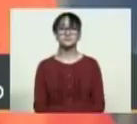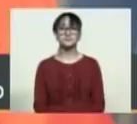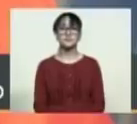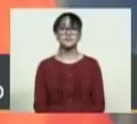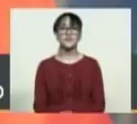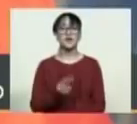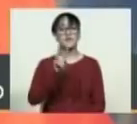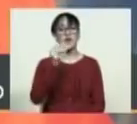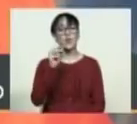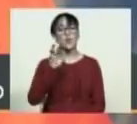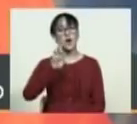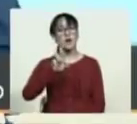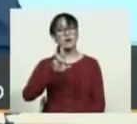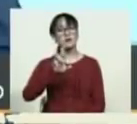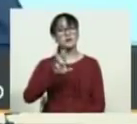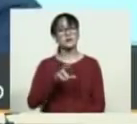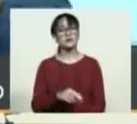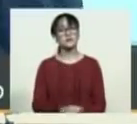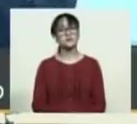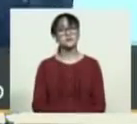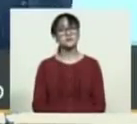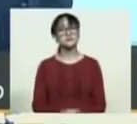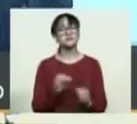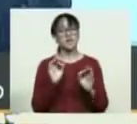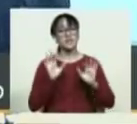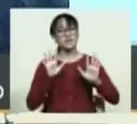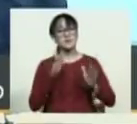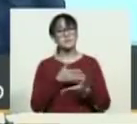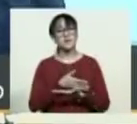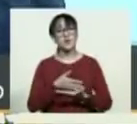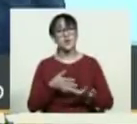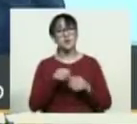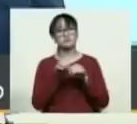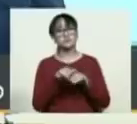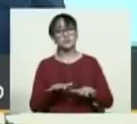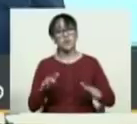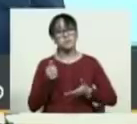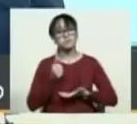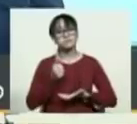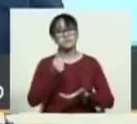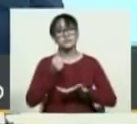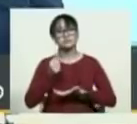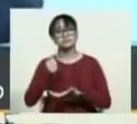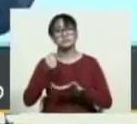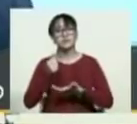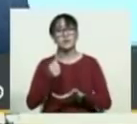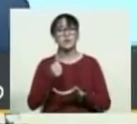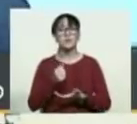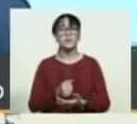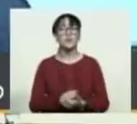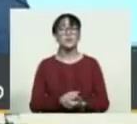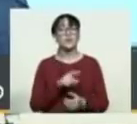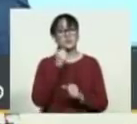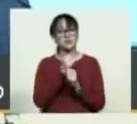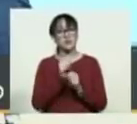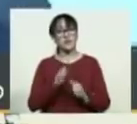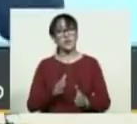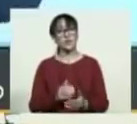BQR. ¿No? Yo he establecido 10 millones de bonos de la clase